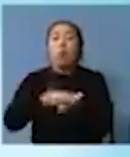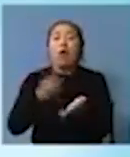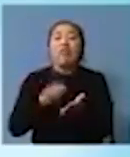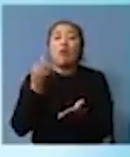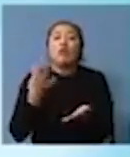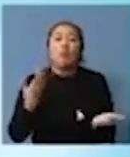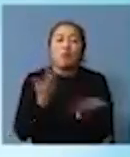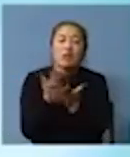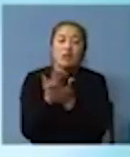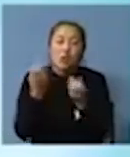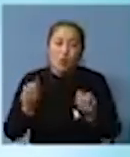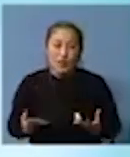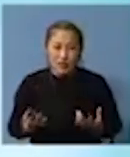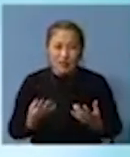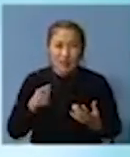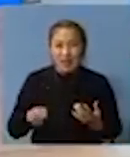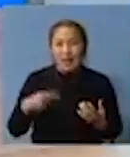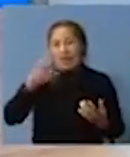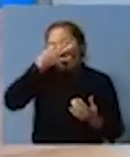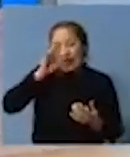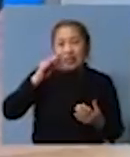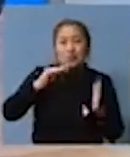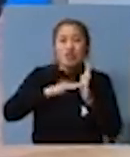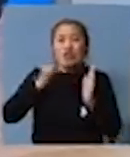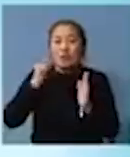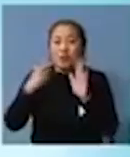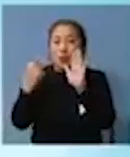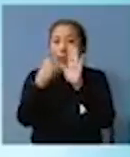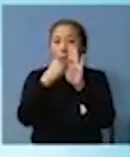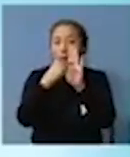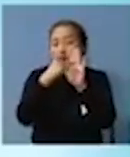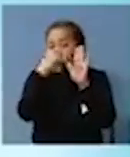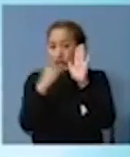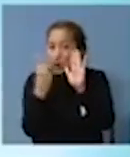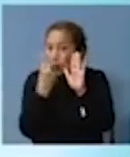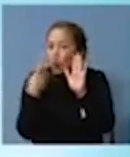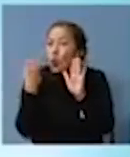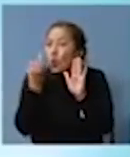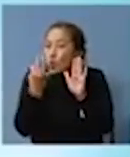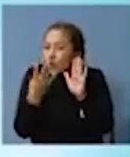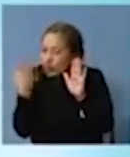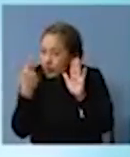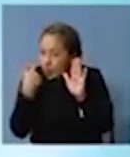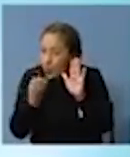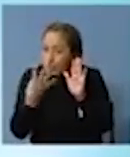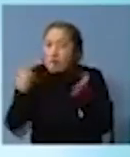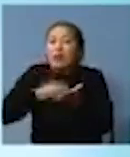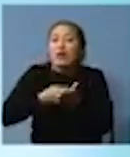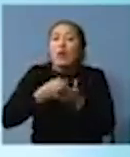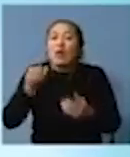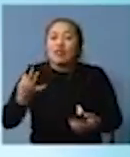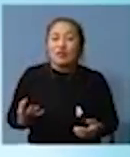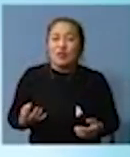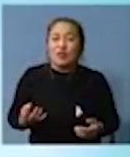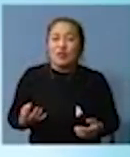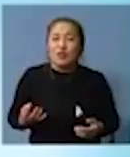van a pedir o qué le van a pedir. Le piden 20 millones al que va en primero y cuánta plata le piden al que va en segundo y en tercero y en cuarto lugar. Entonces